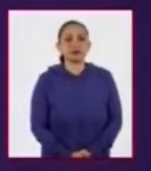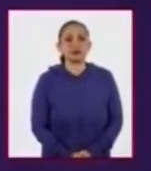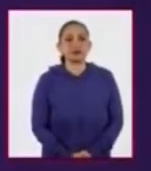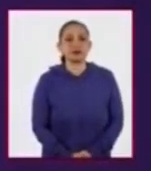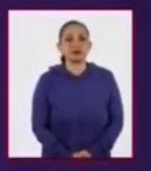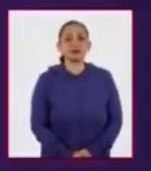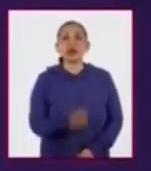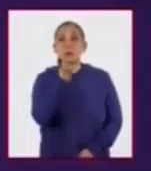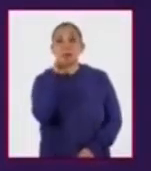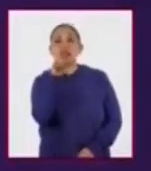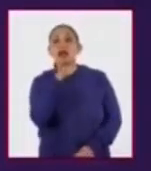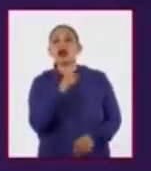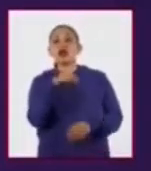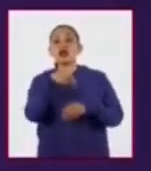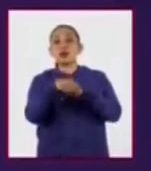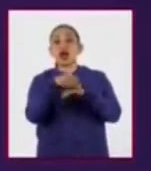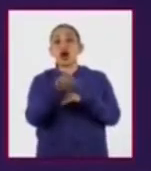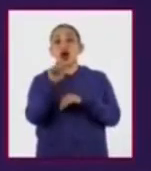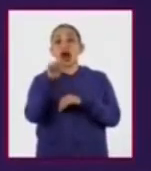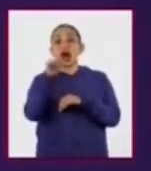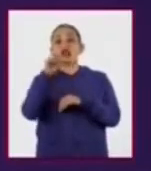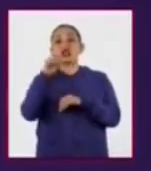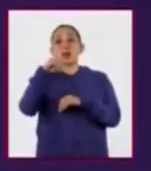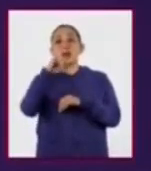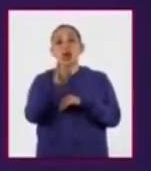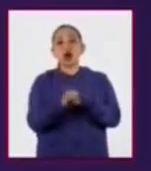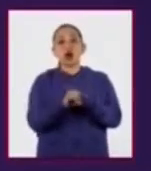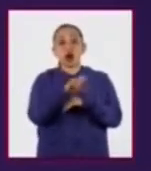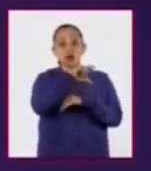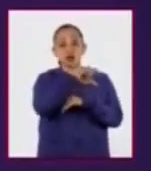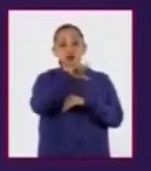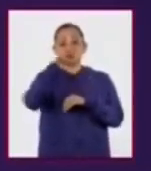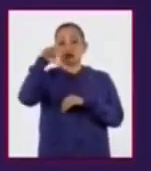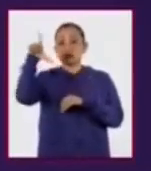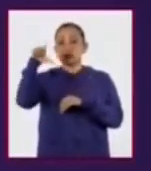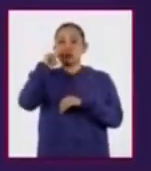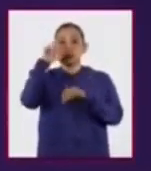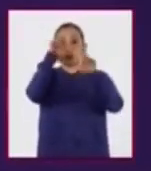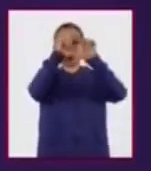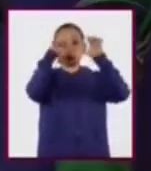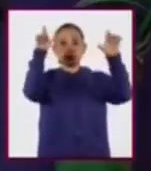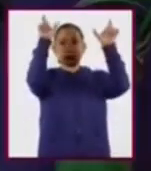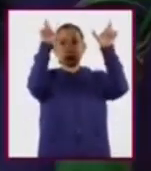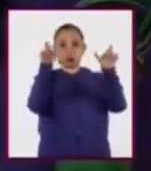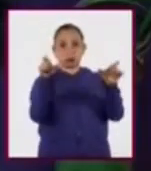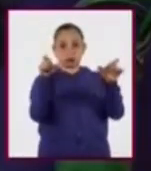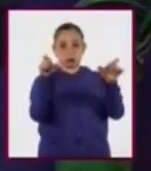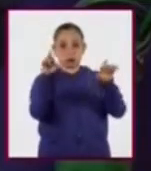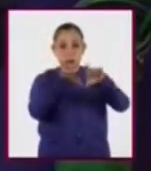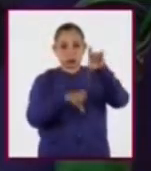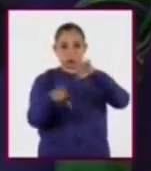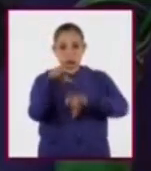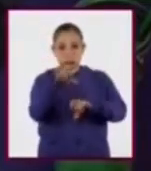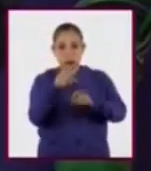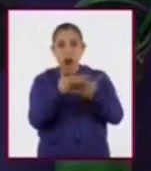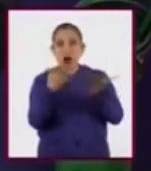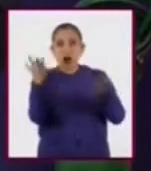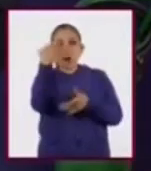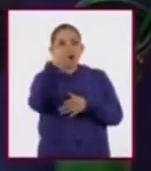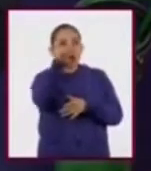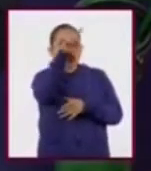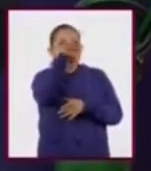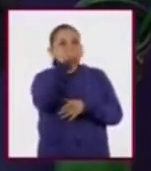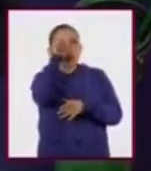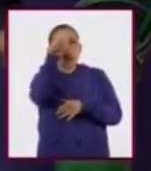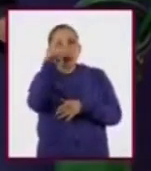También representa el número atómico en orden creciente en la tabla periódica. Es momento de buscar en su